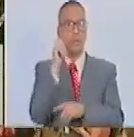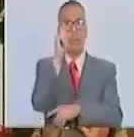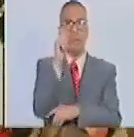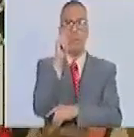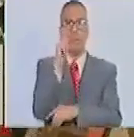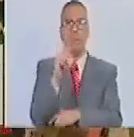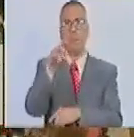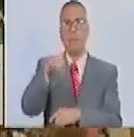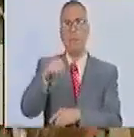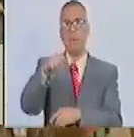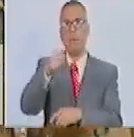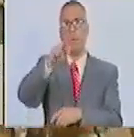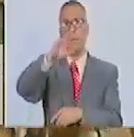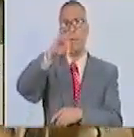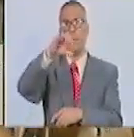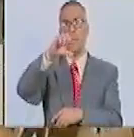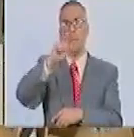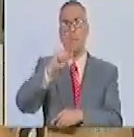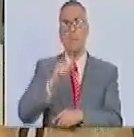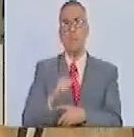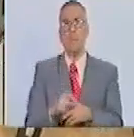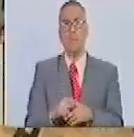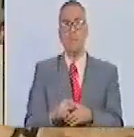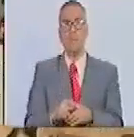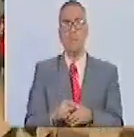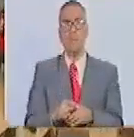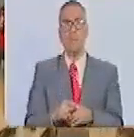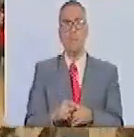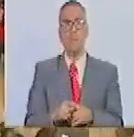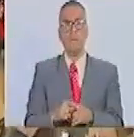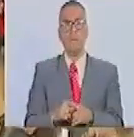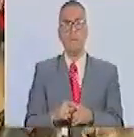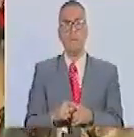diputada María Carolina Carola Chávez.